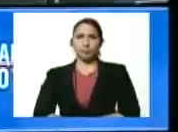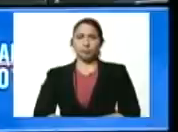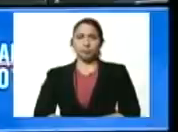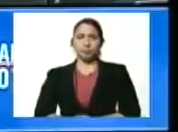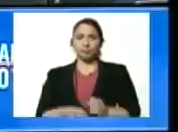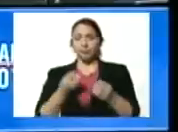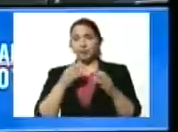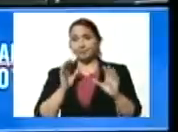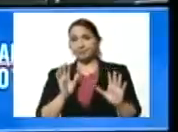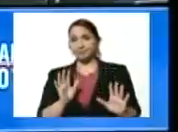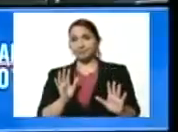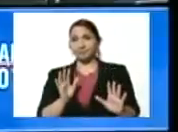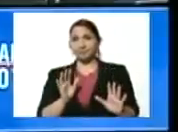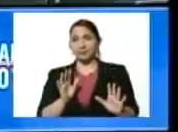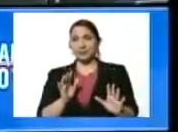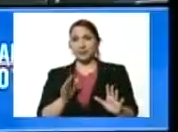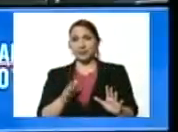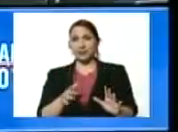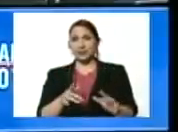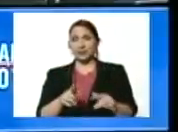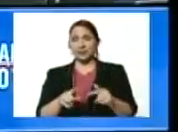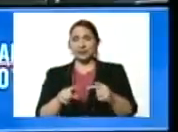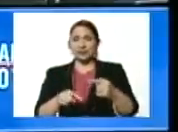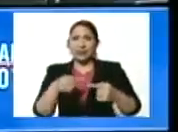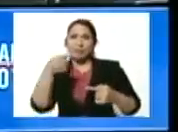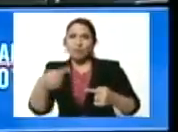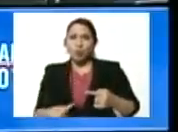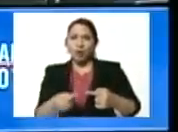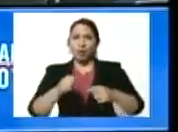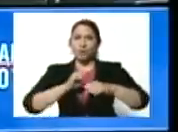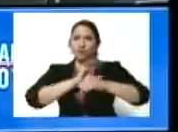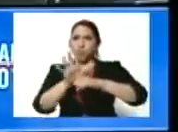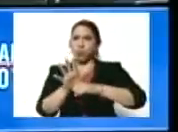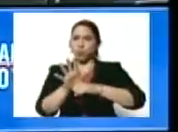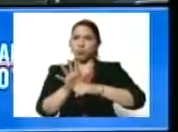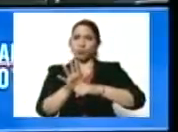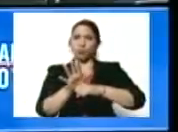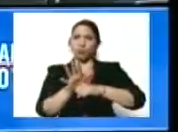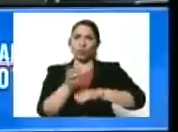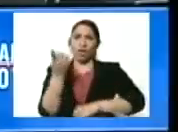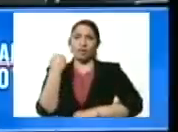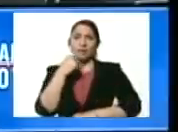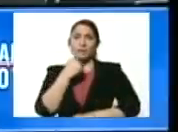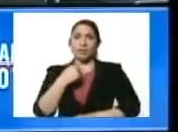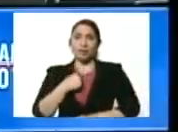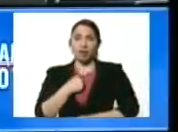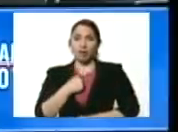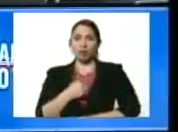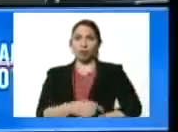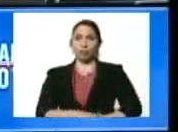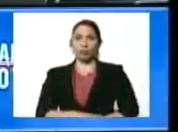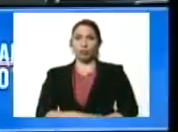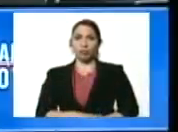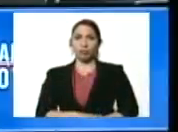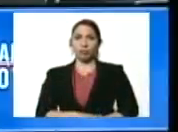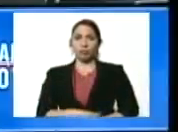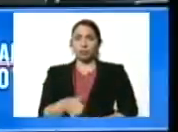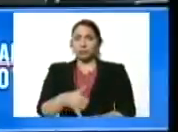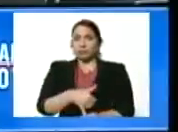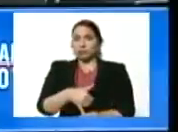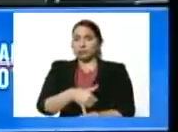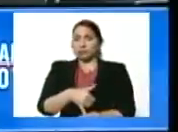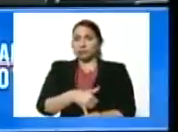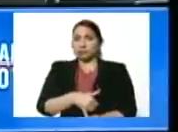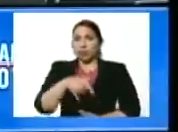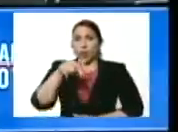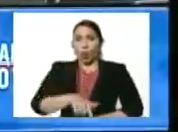situaciones colaterales post-COVID. Ayer me dijeron que estaba delicado. Y